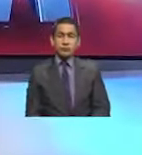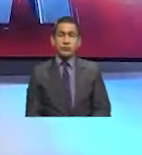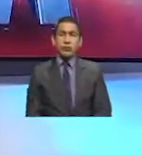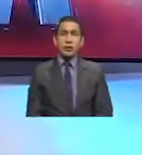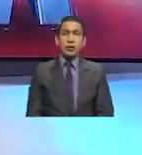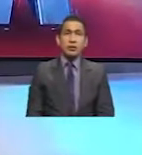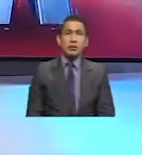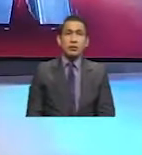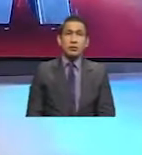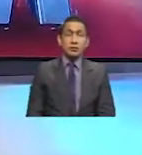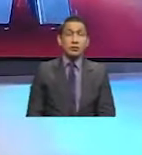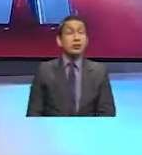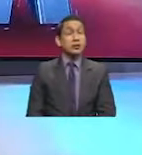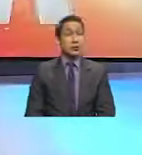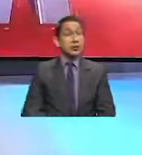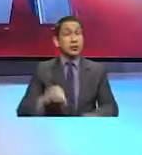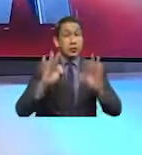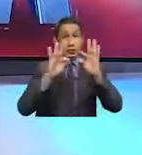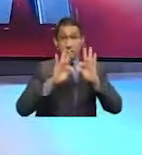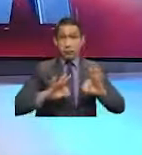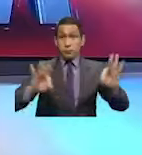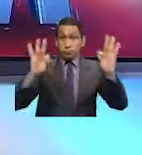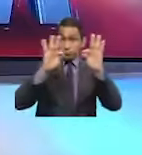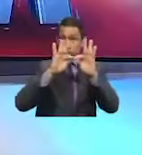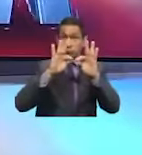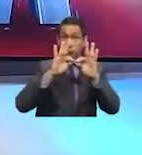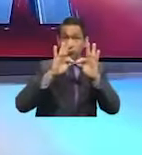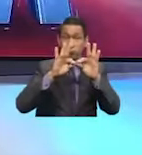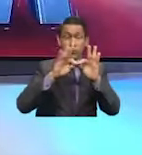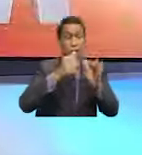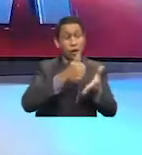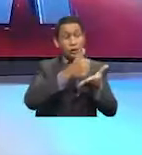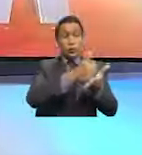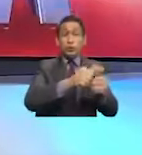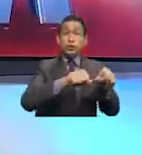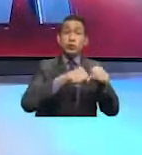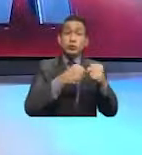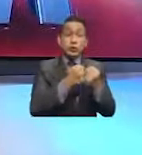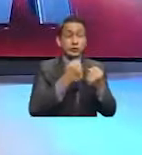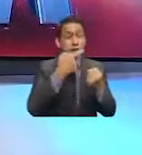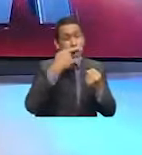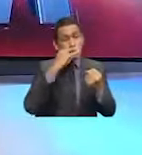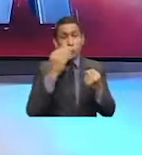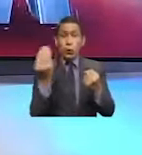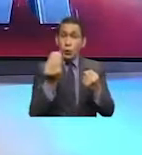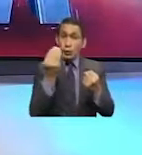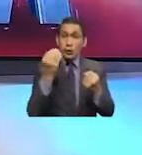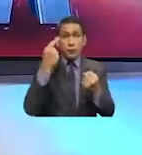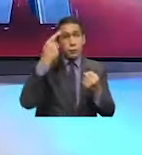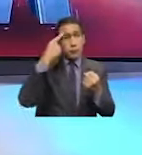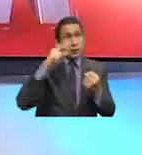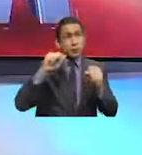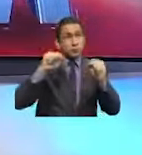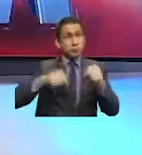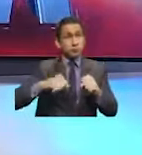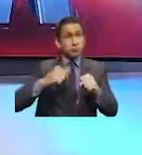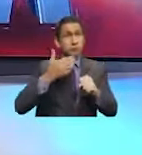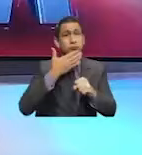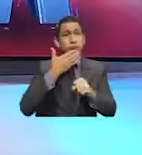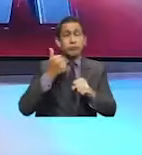asunto. Hacer trabajo social en esos lugares para que los niños y jóvenes tengan opciones de vida, opciones de